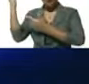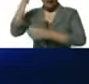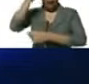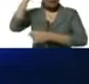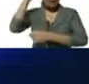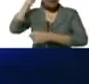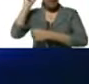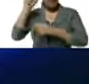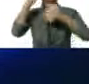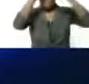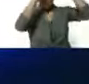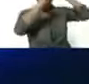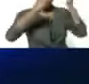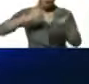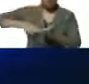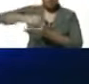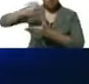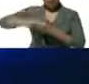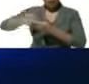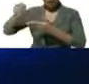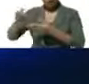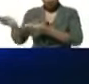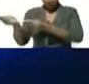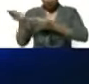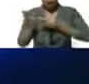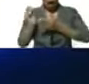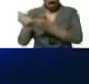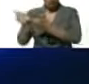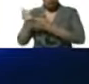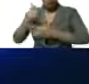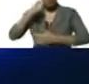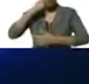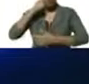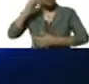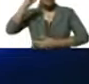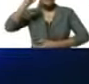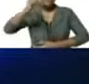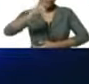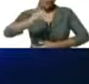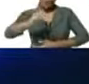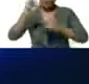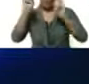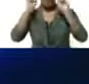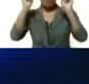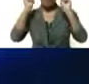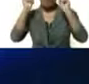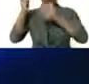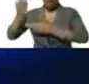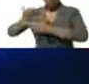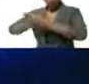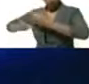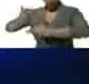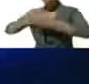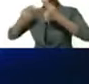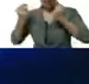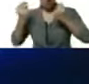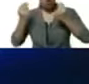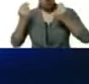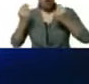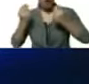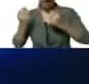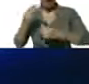Barón firmando el acta de recepción de esta ayuda humanitaria y también en el marco de la cooperación económica